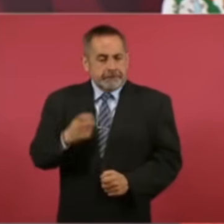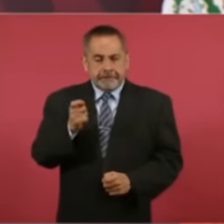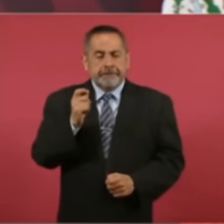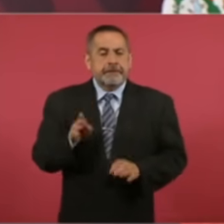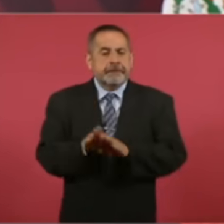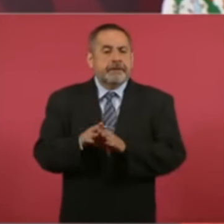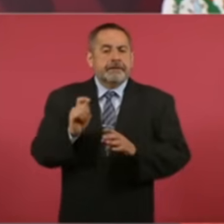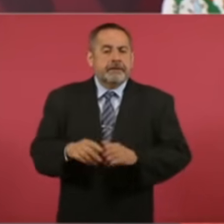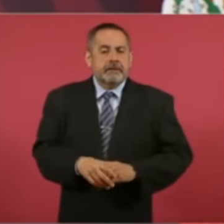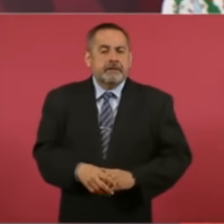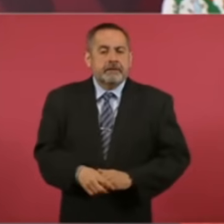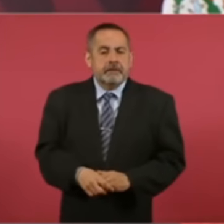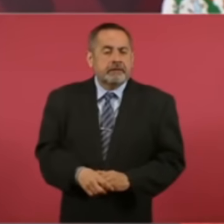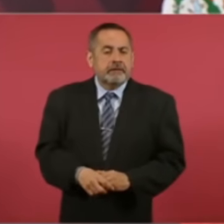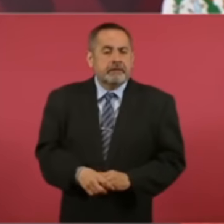Entonces,